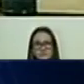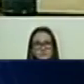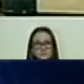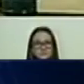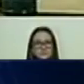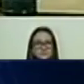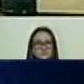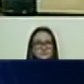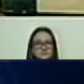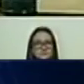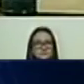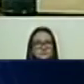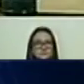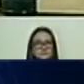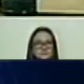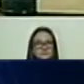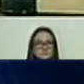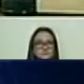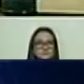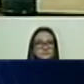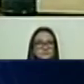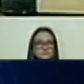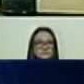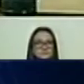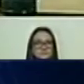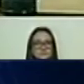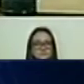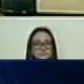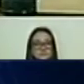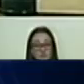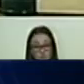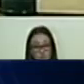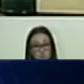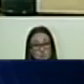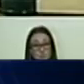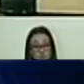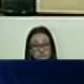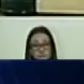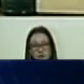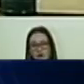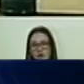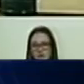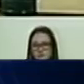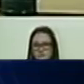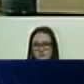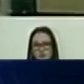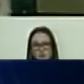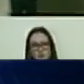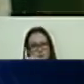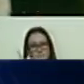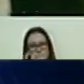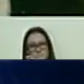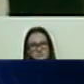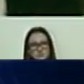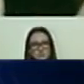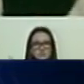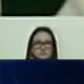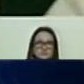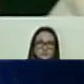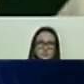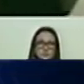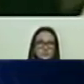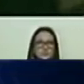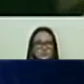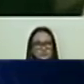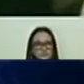de más. Por eso es tan bonito esta rueda de prensa. Les doy las gracias por la presencia de ustedes. Saben ustedes